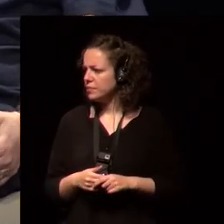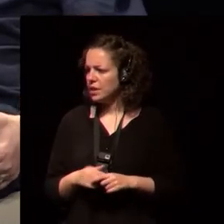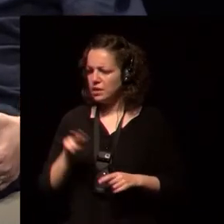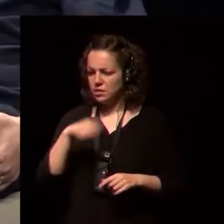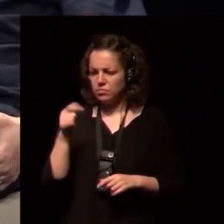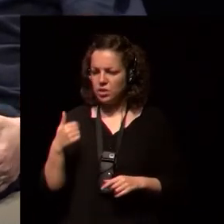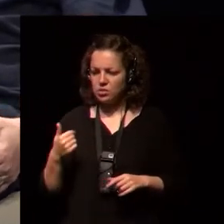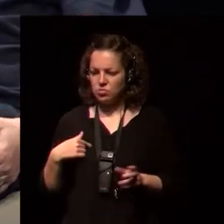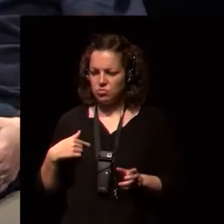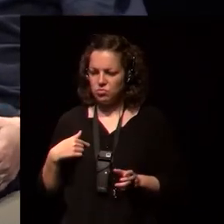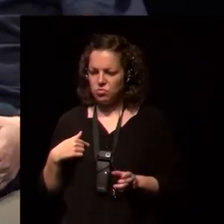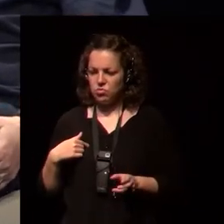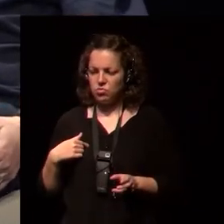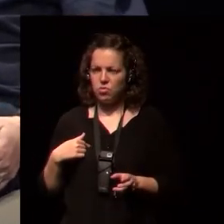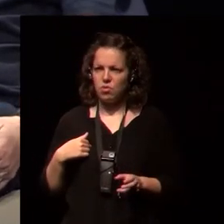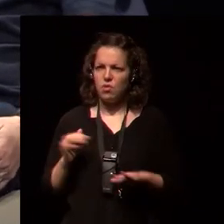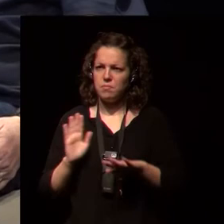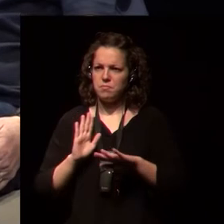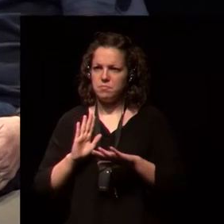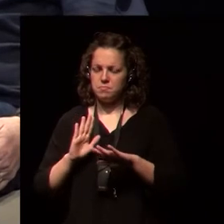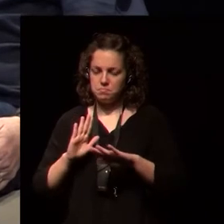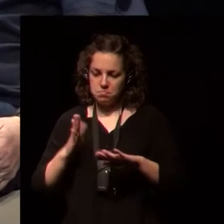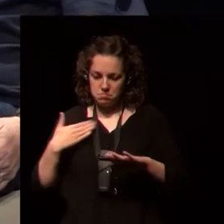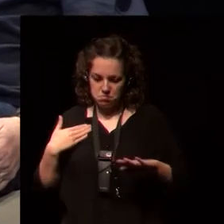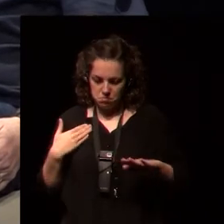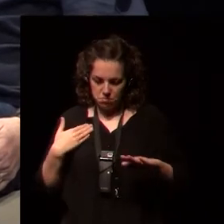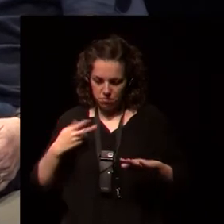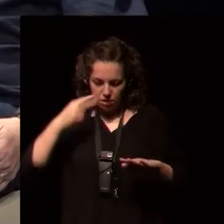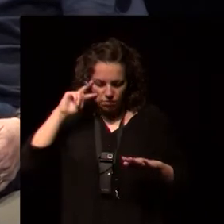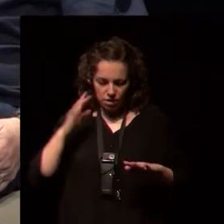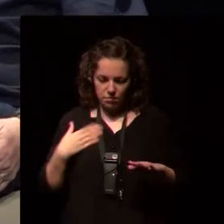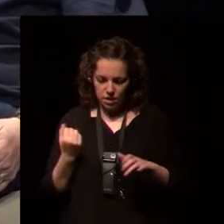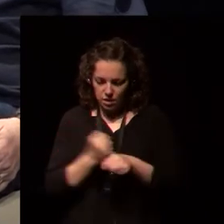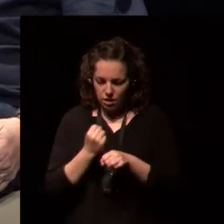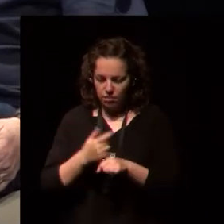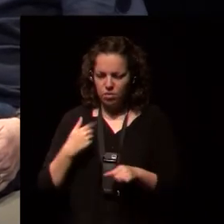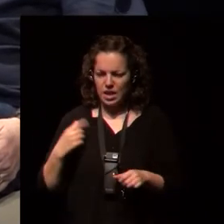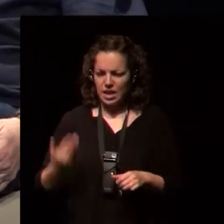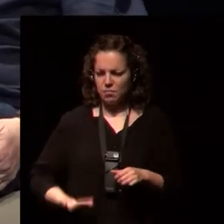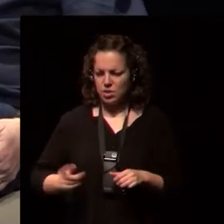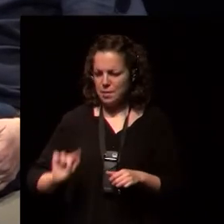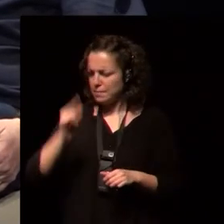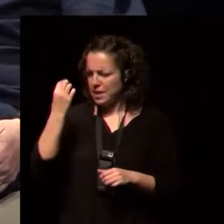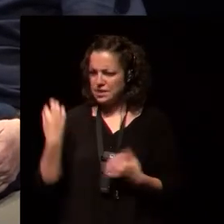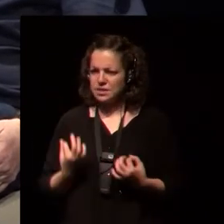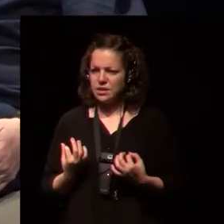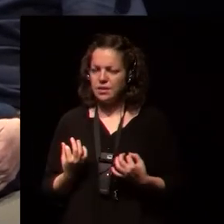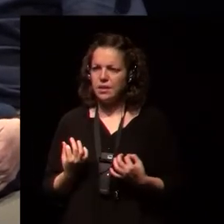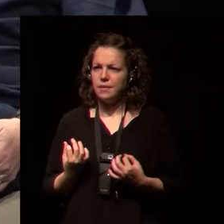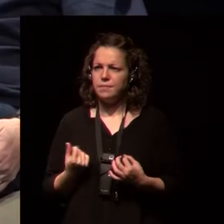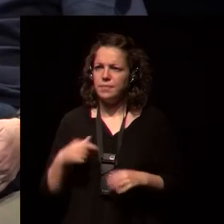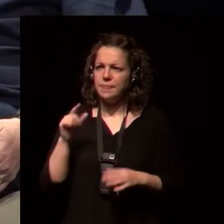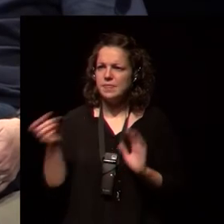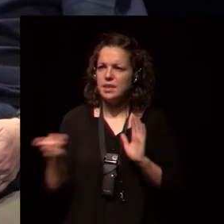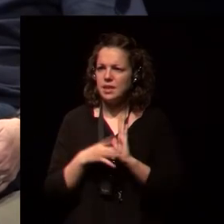yo he tenido para mí mismo en mi propia vida de trabajo es que lo más importante es la cualidad,